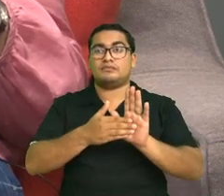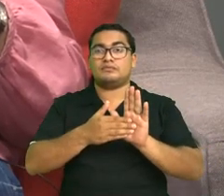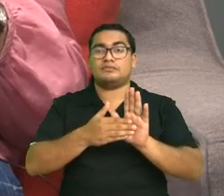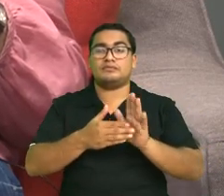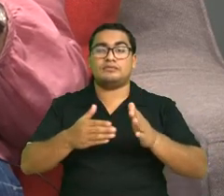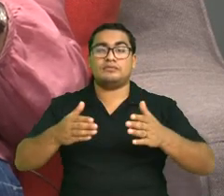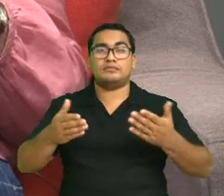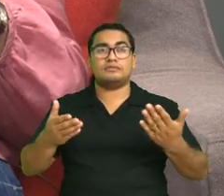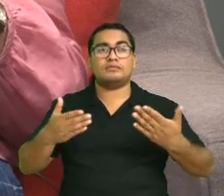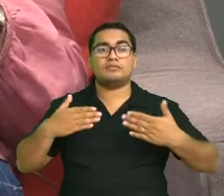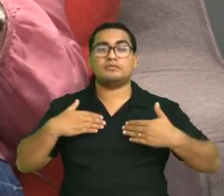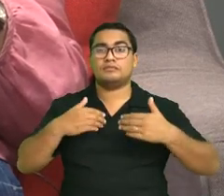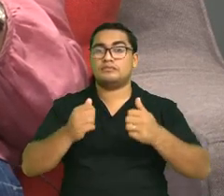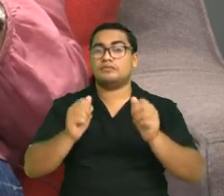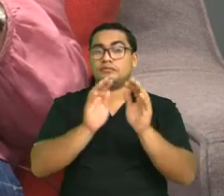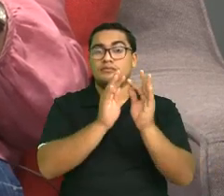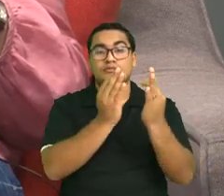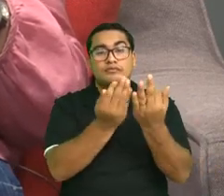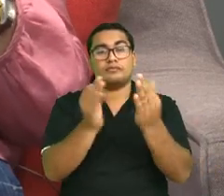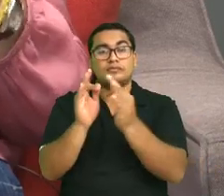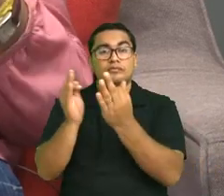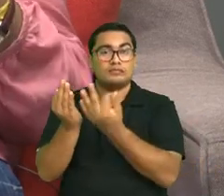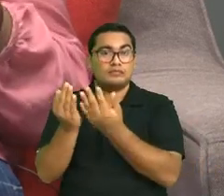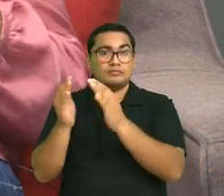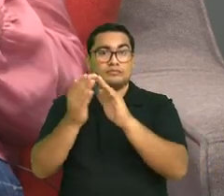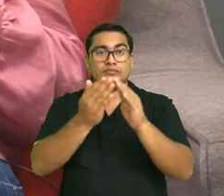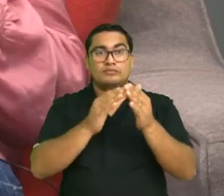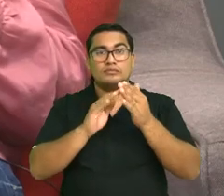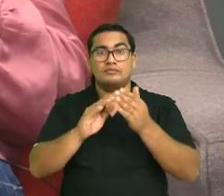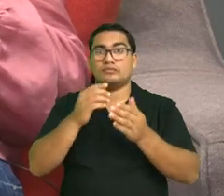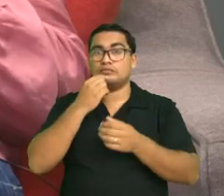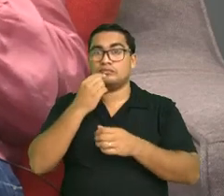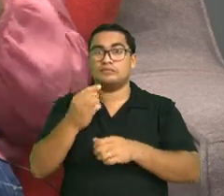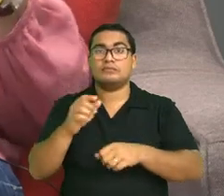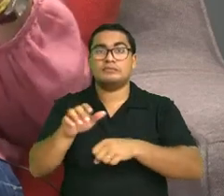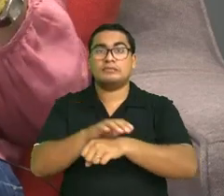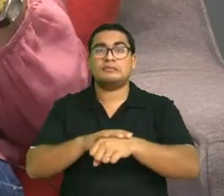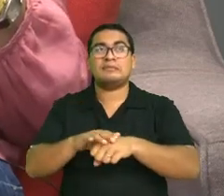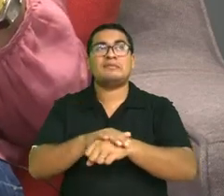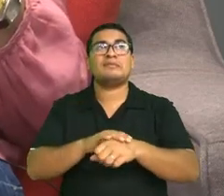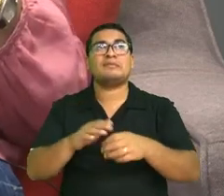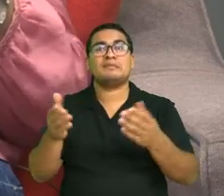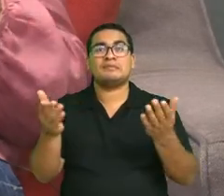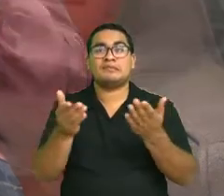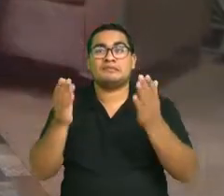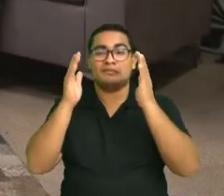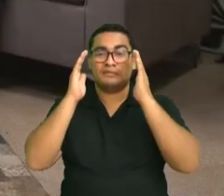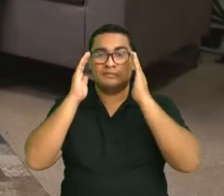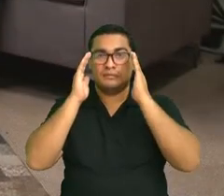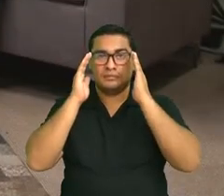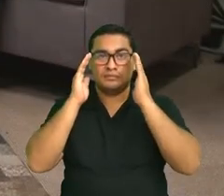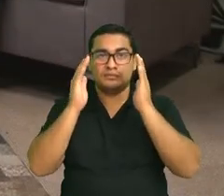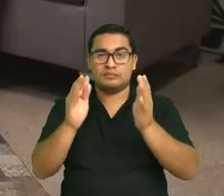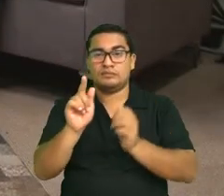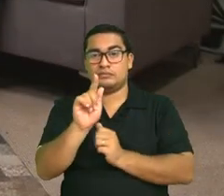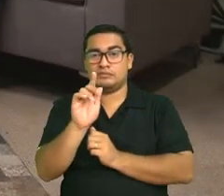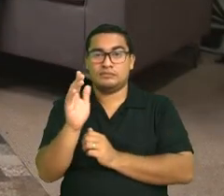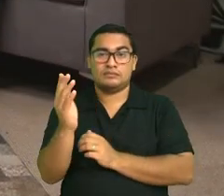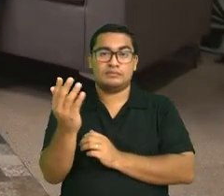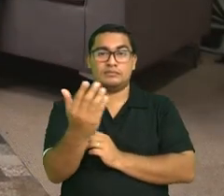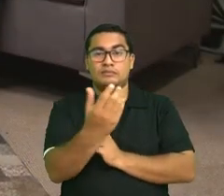de salud familiar y comunitario, que nos permite atender a todas estas